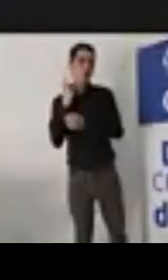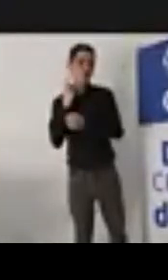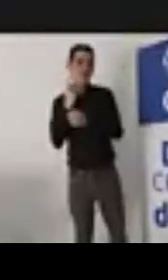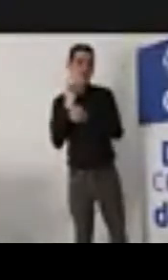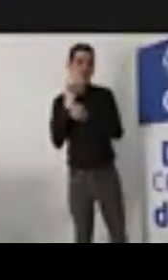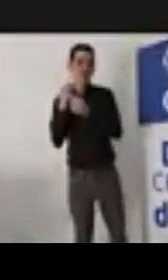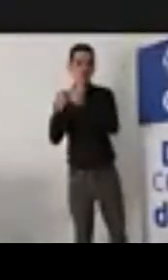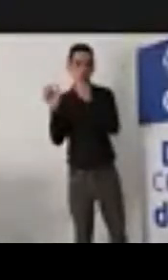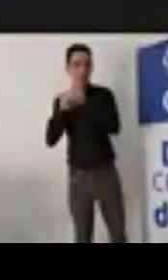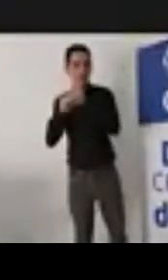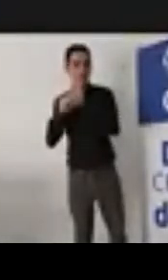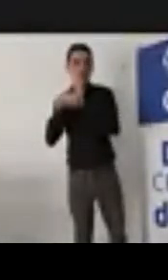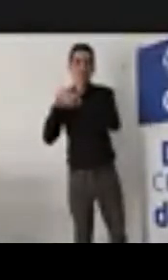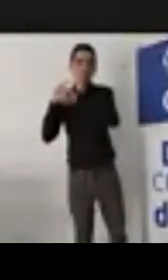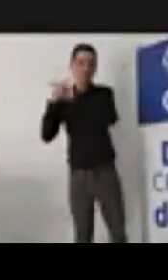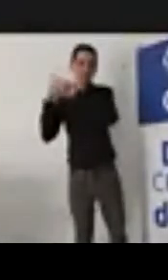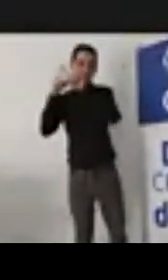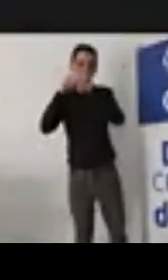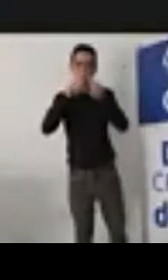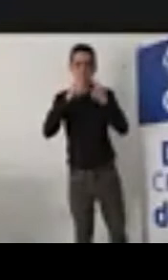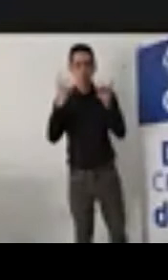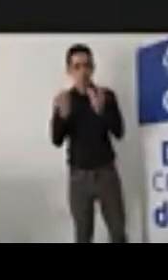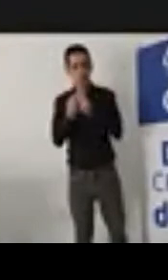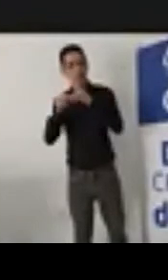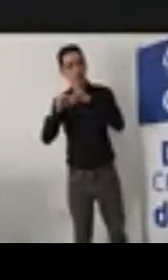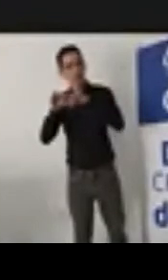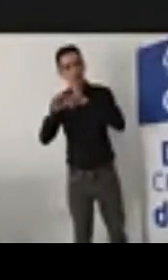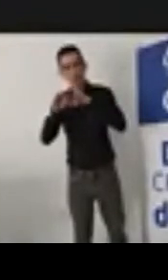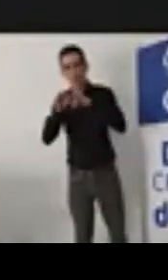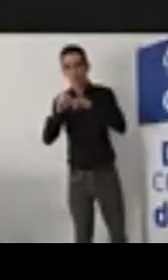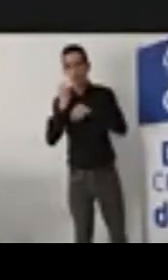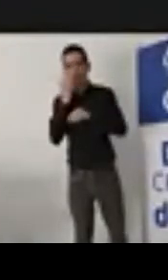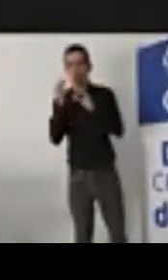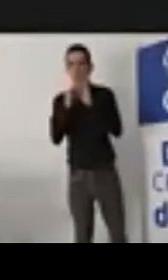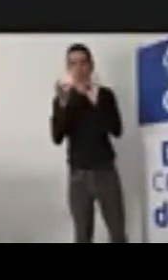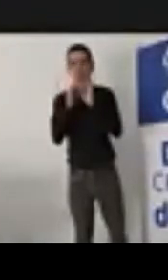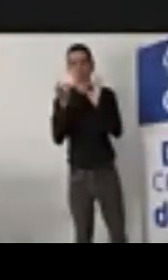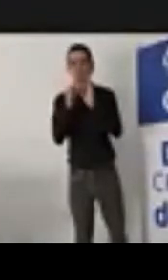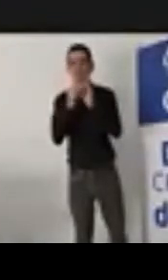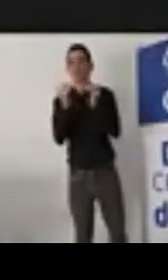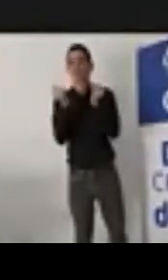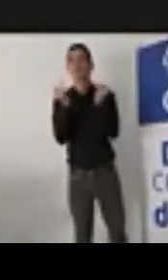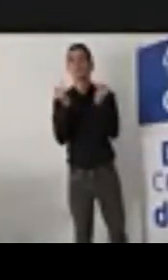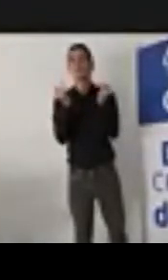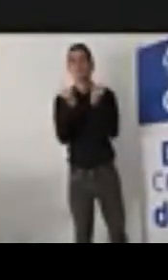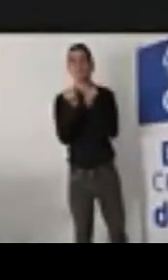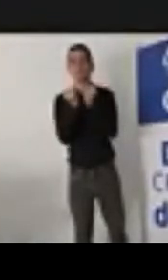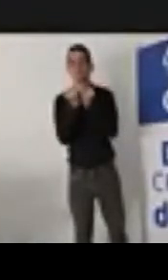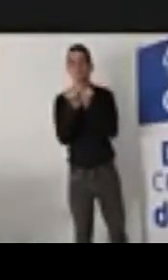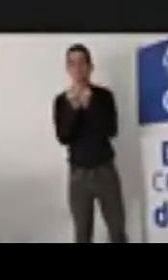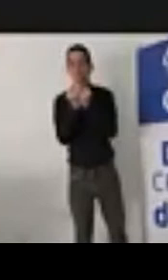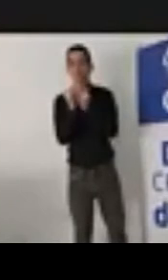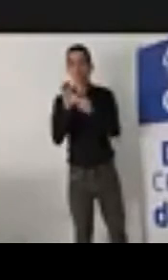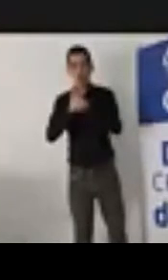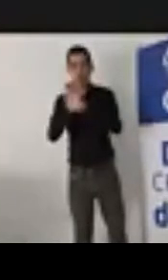sino especialmente el rol que también han tenido los jóvenes en los últimos años después de la firma del Acuerdo de Paz en Colombia, que sin